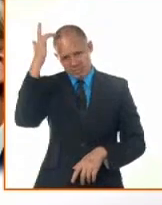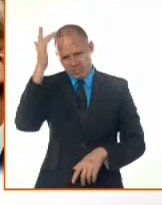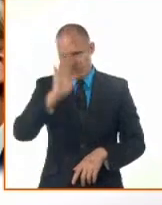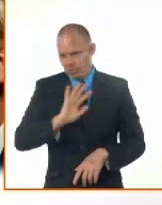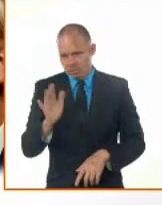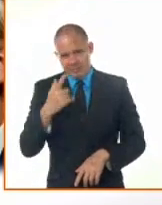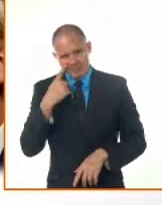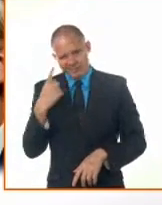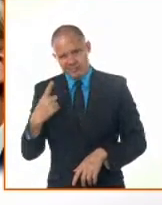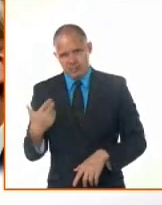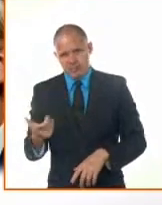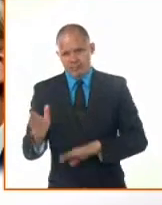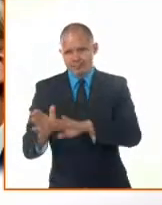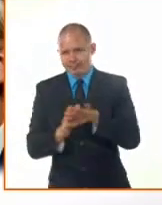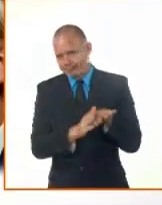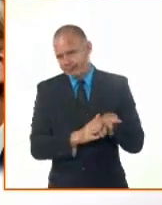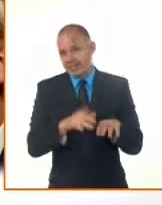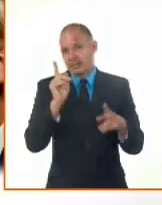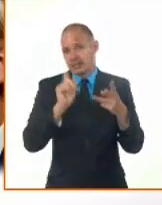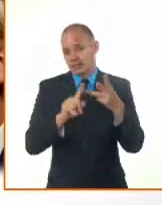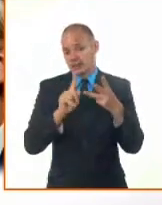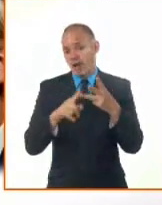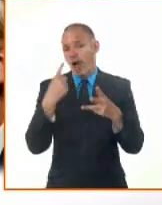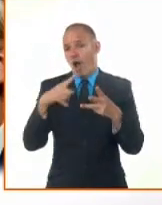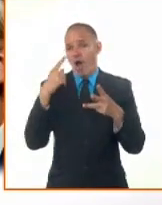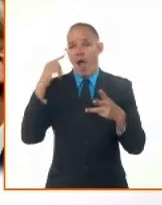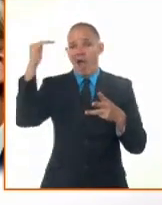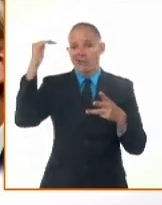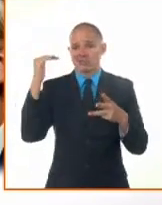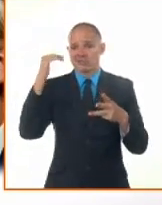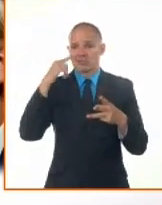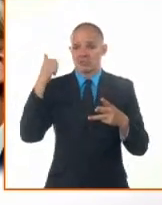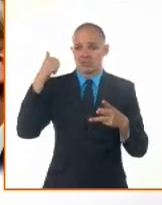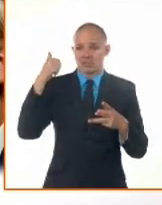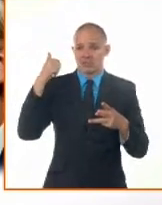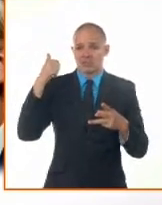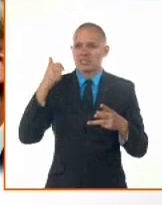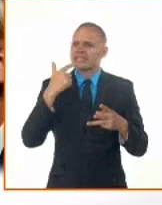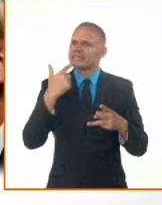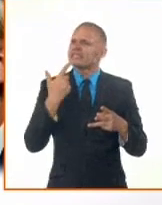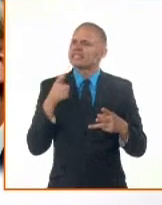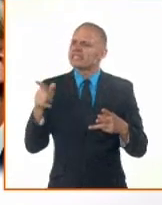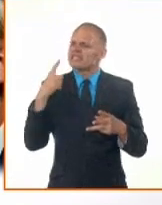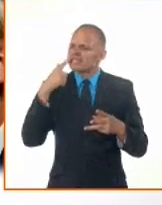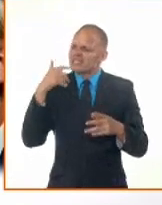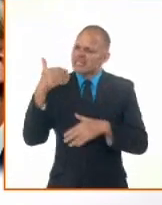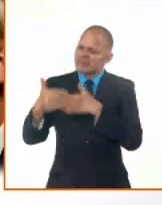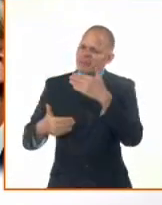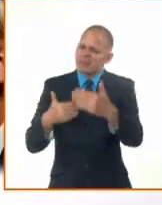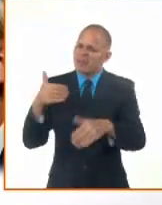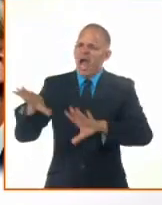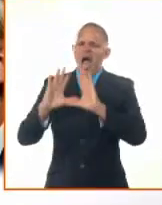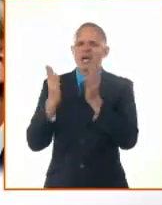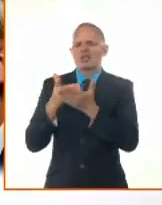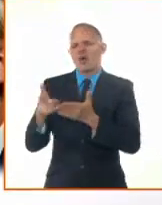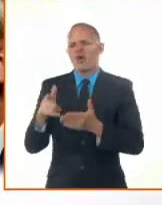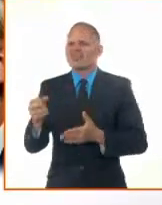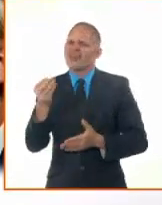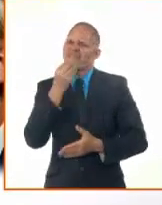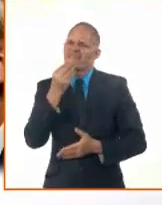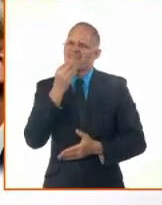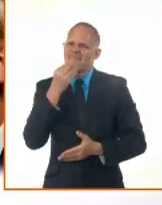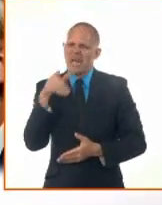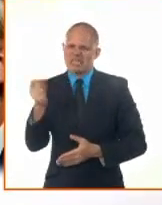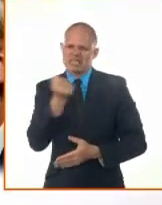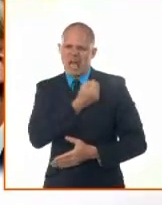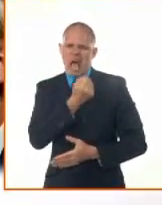y este último es importante Este es un proceso politizado en función de intereses políticos Qué quiere decir esto